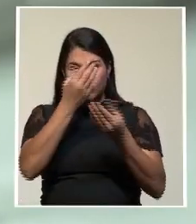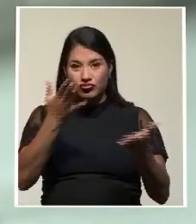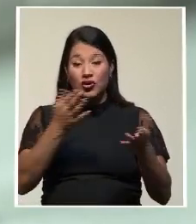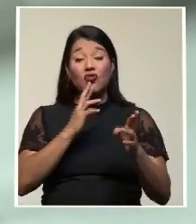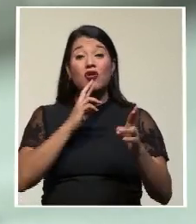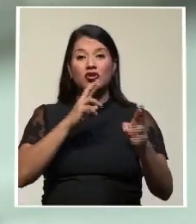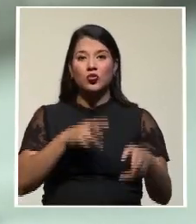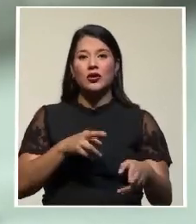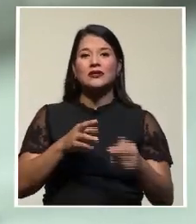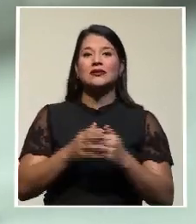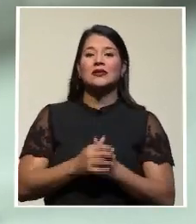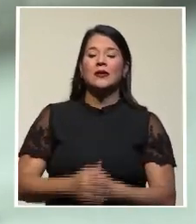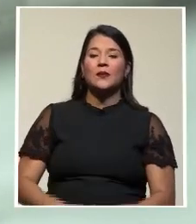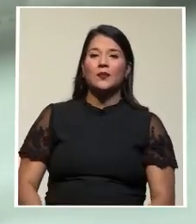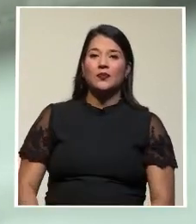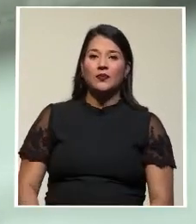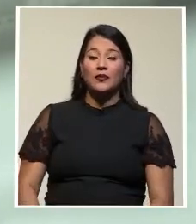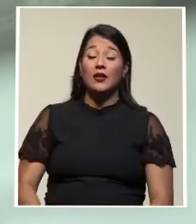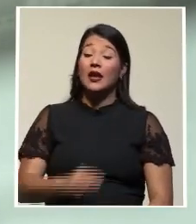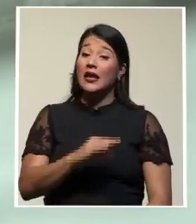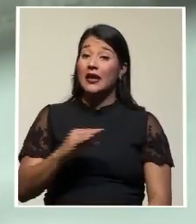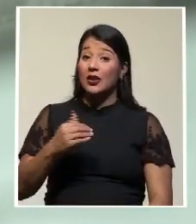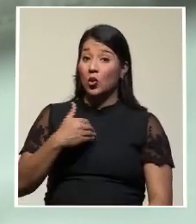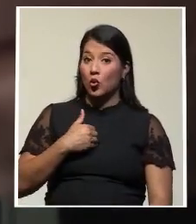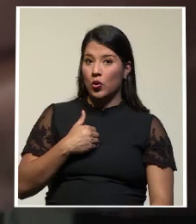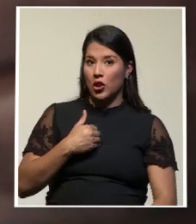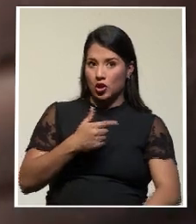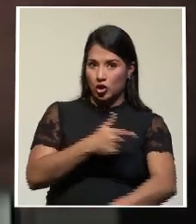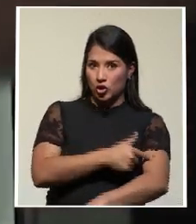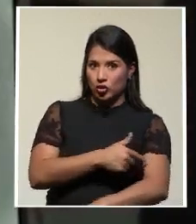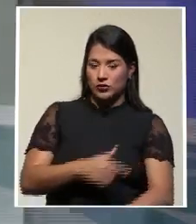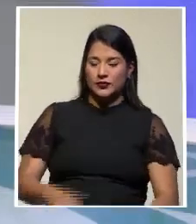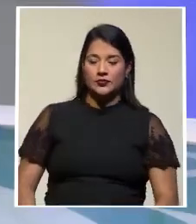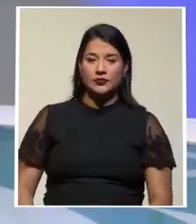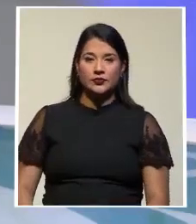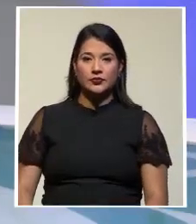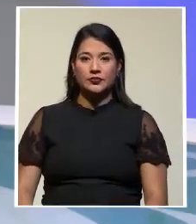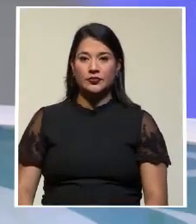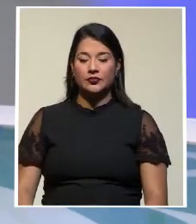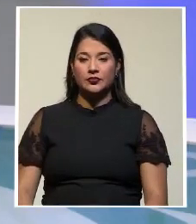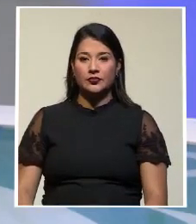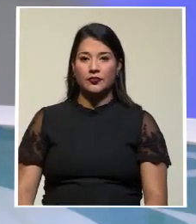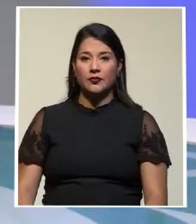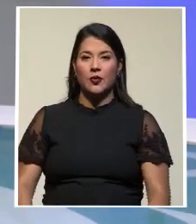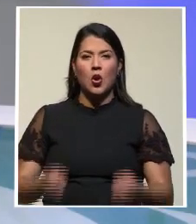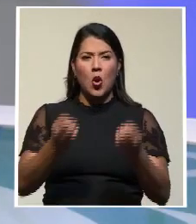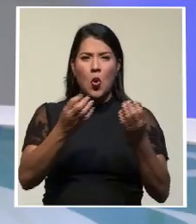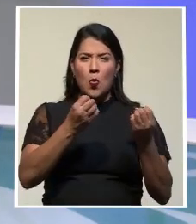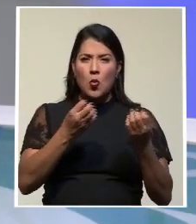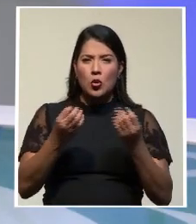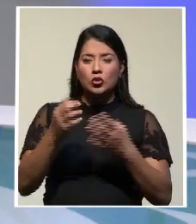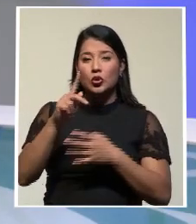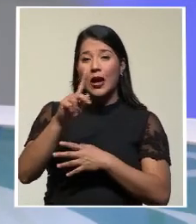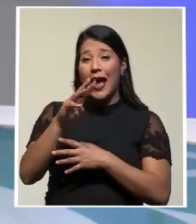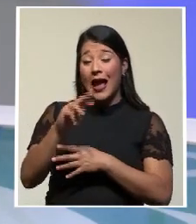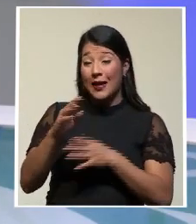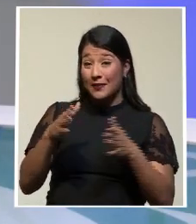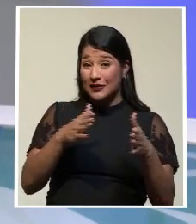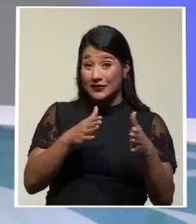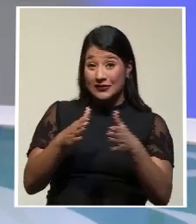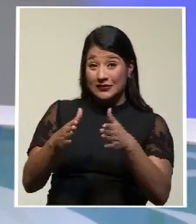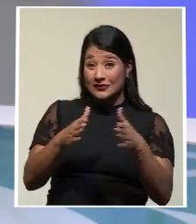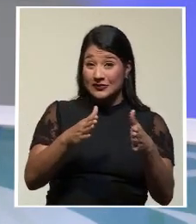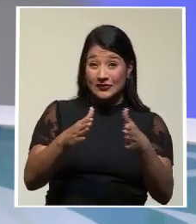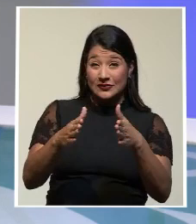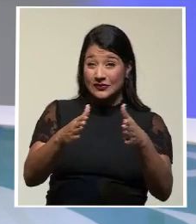y de 6 meses a 2 años, que recibieron dosis aún menores. Miles de kilómetros de carretera,